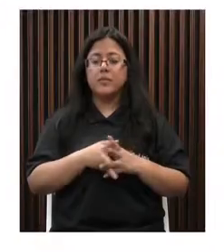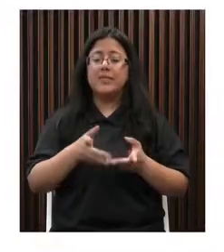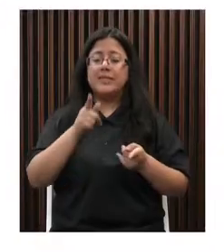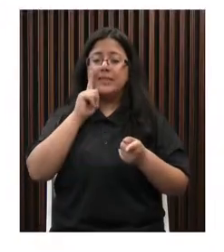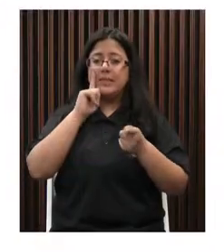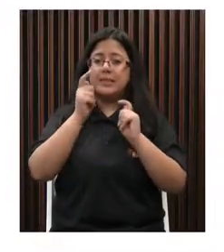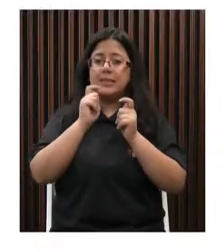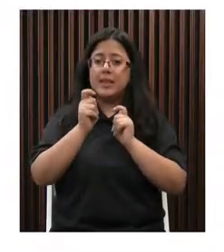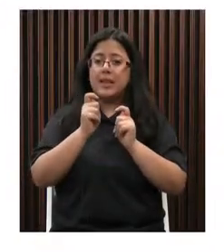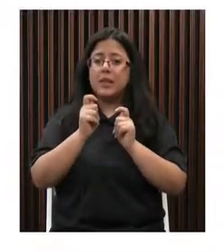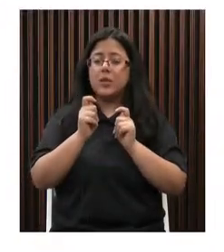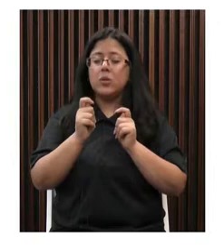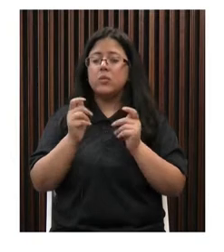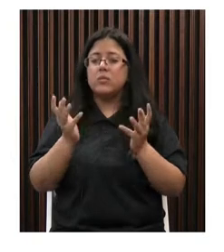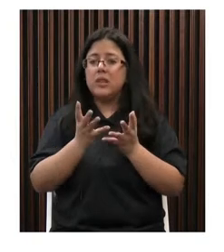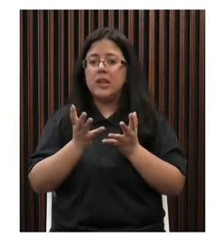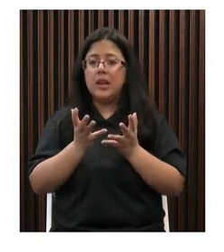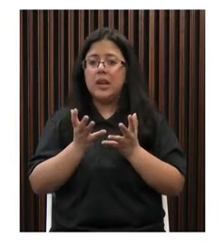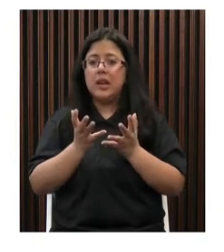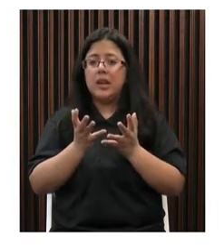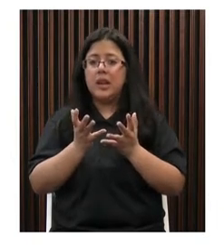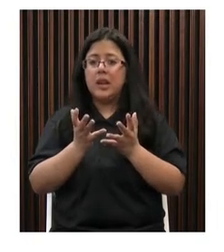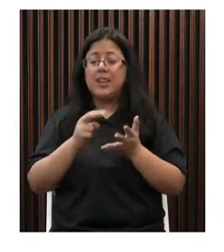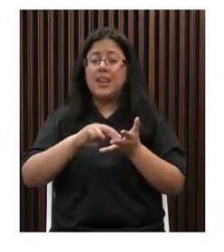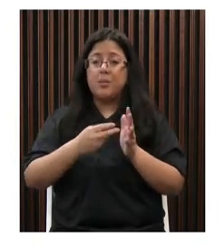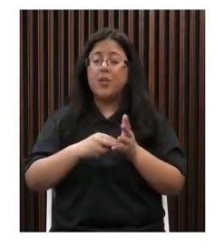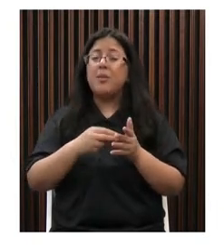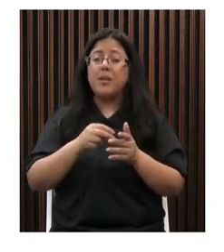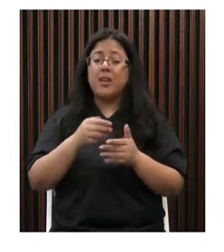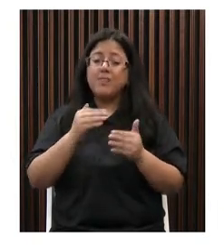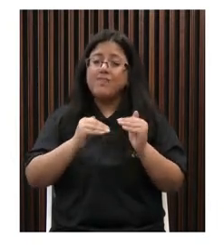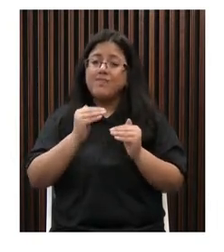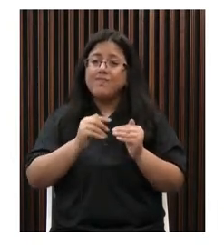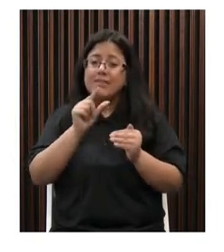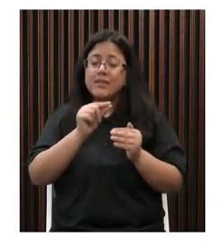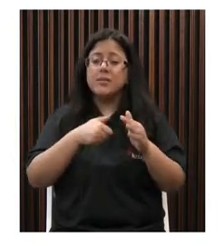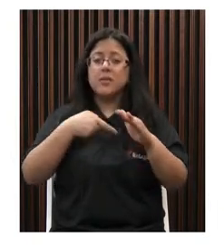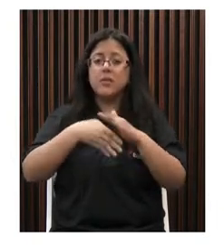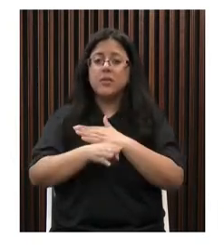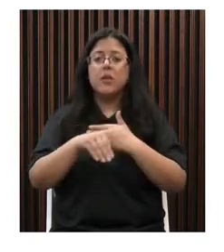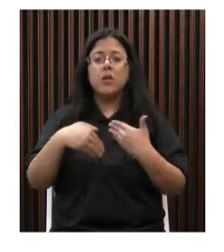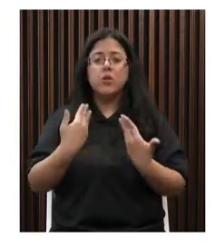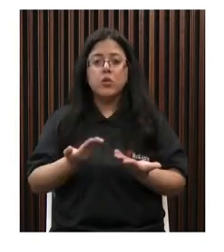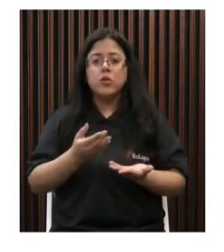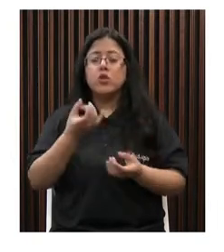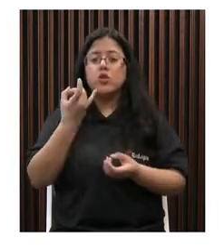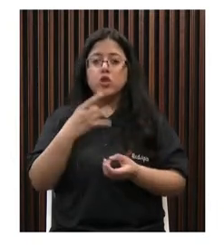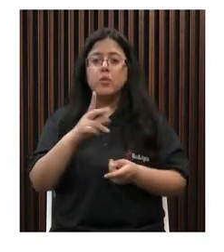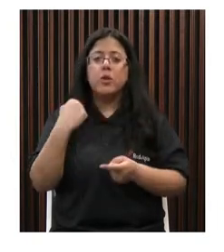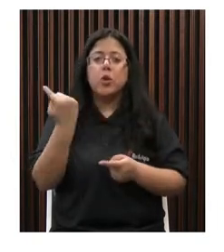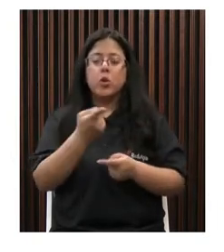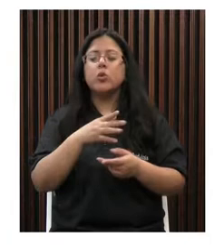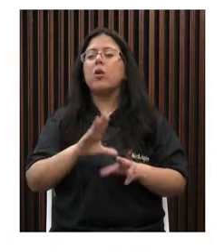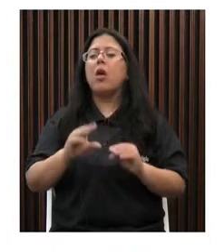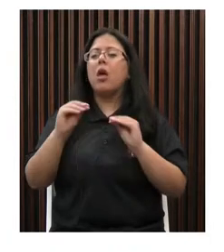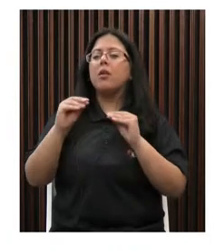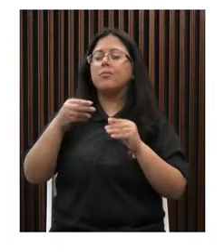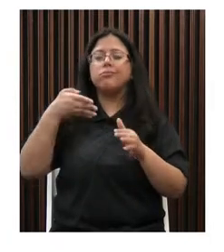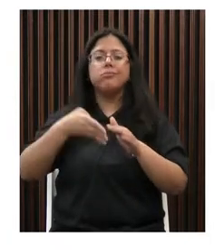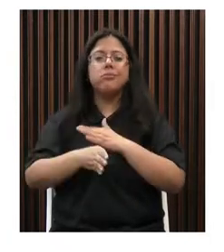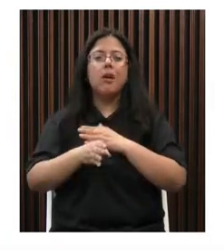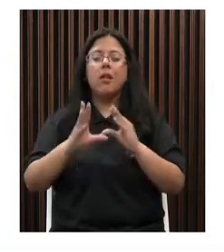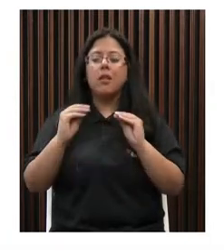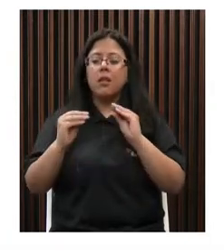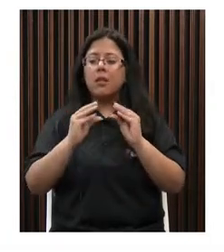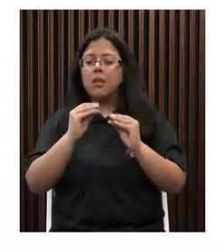los riesgos de la falta de accesibilidad. Entonces, en lugar de simplemente estar hablando de la